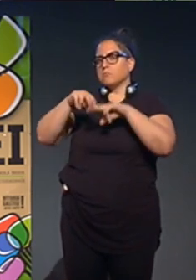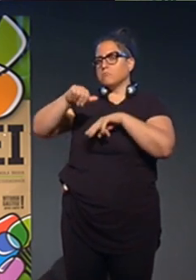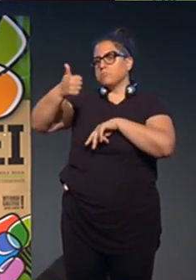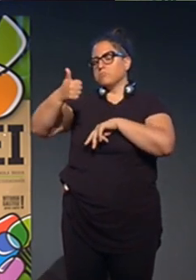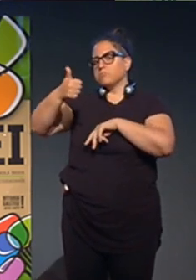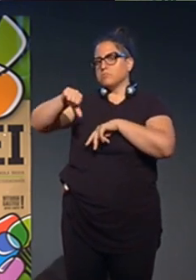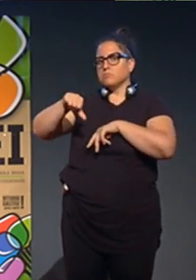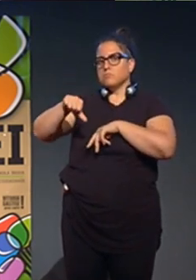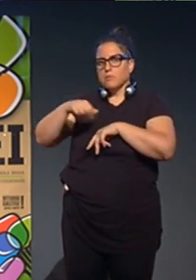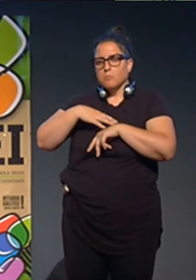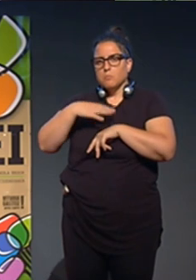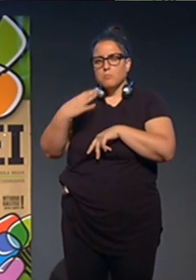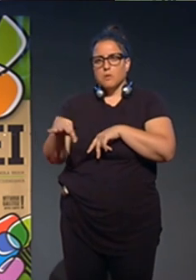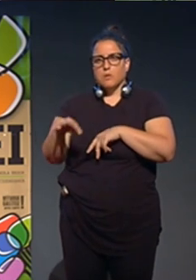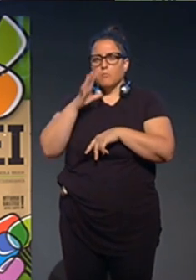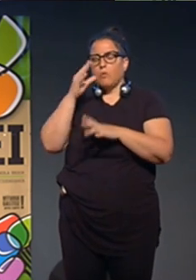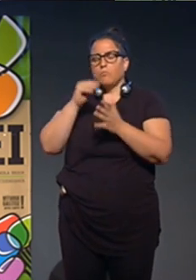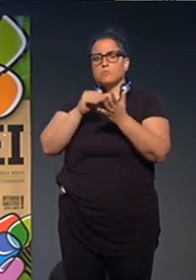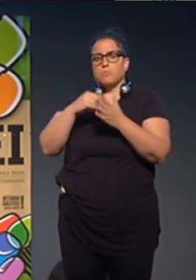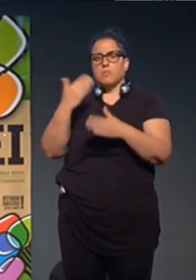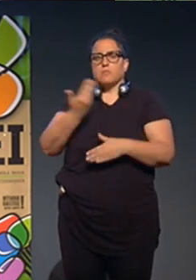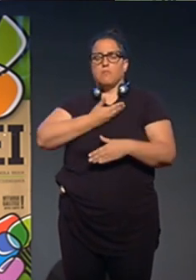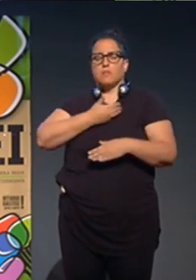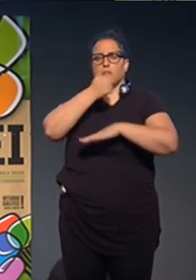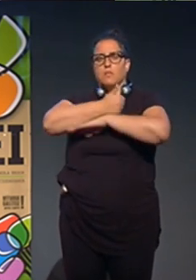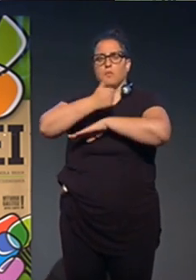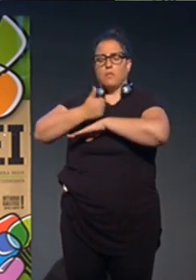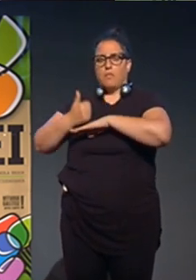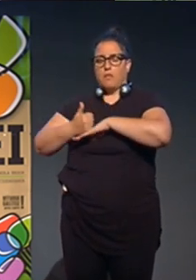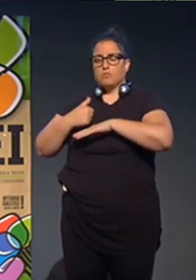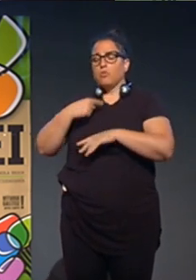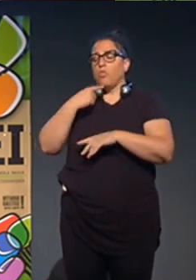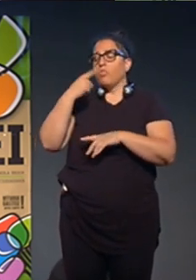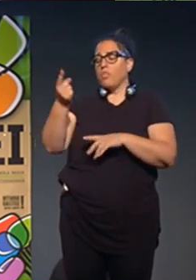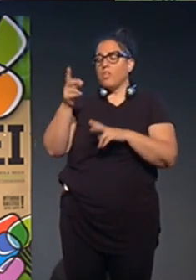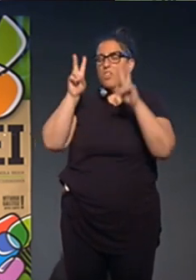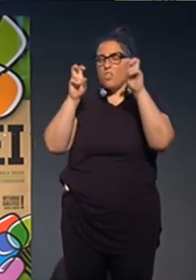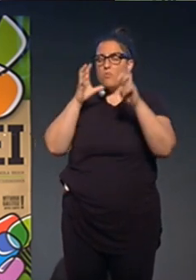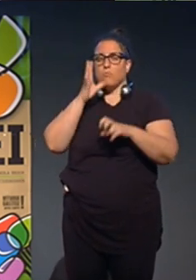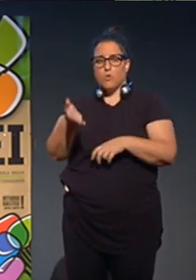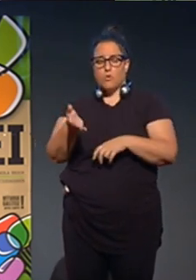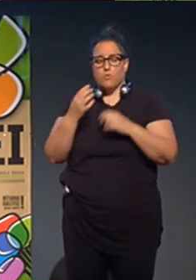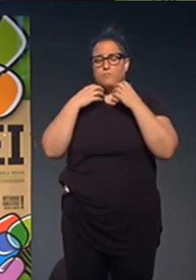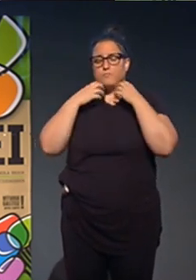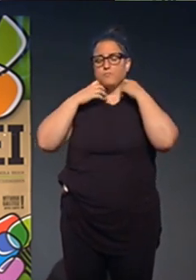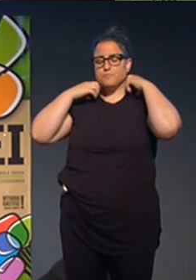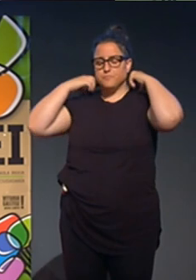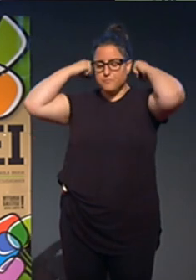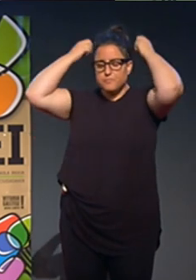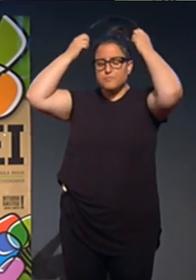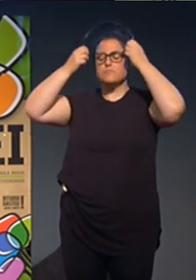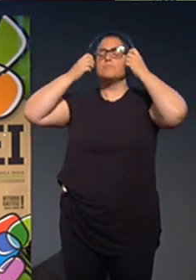favorable no para para la ciudadanía y digo esto porque a veces me me es